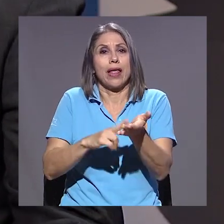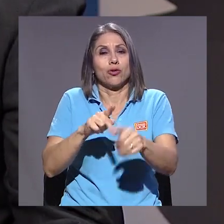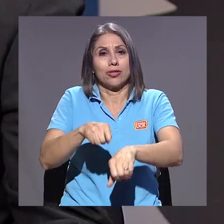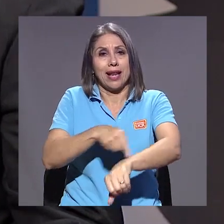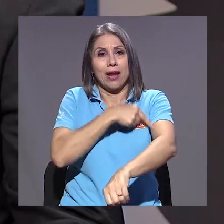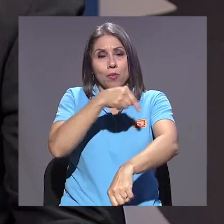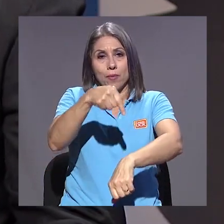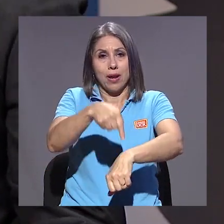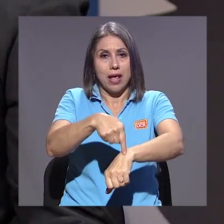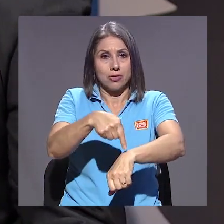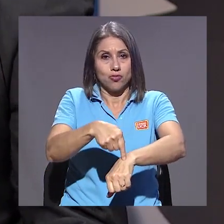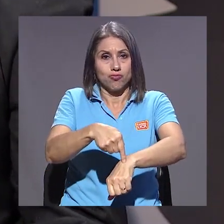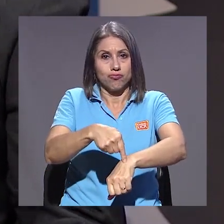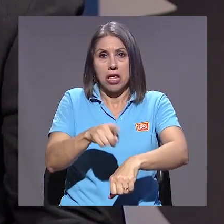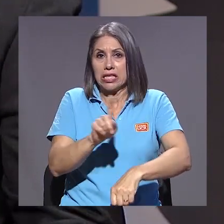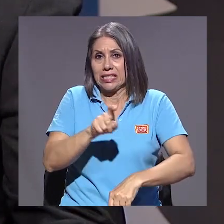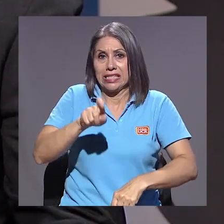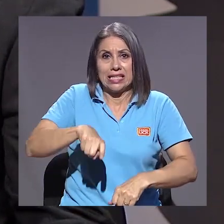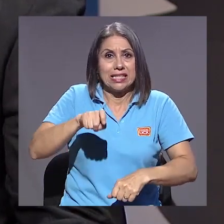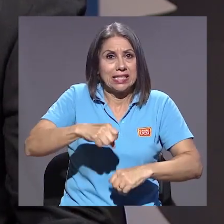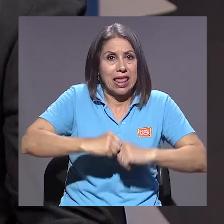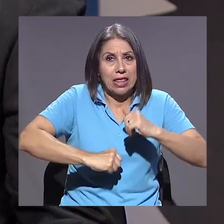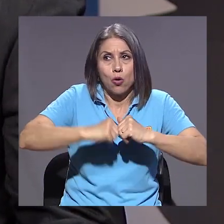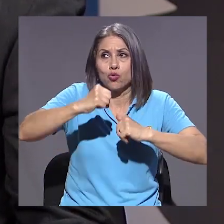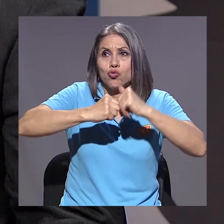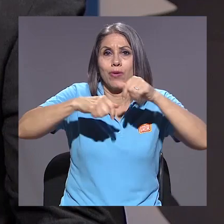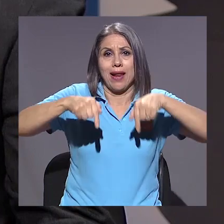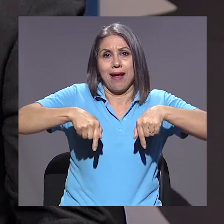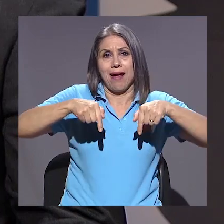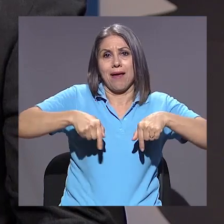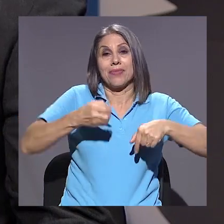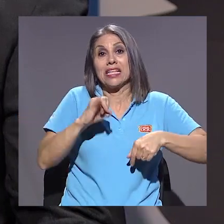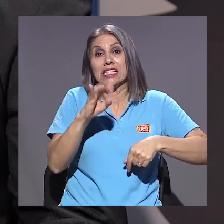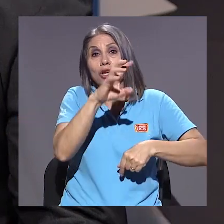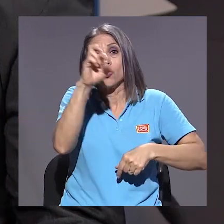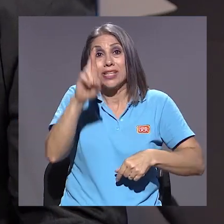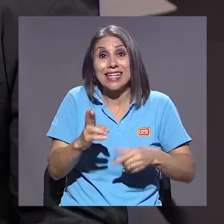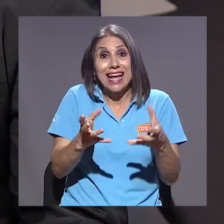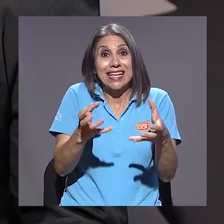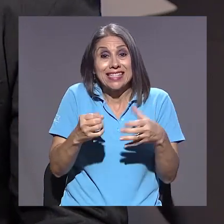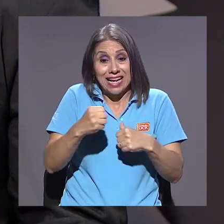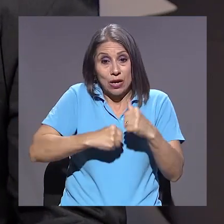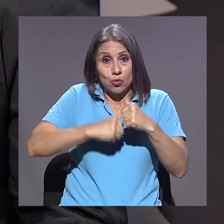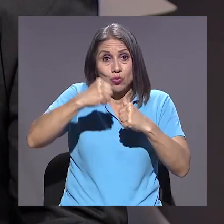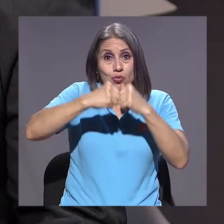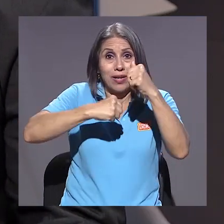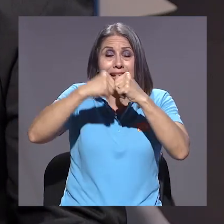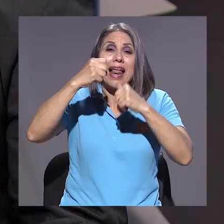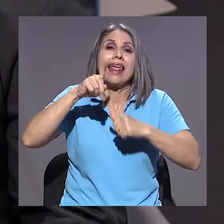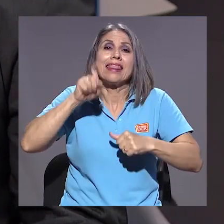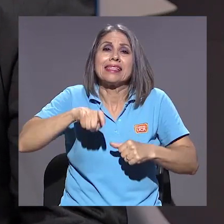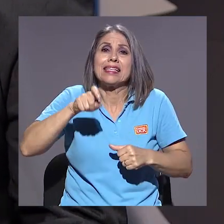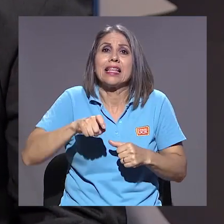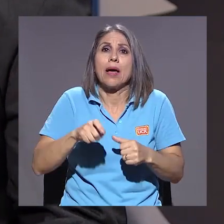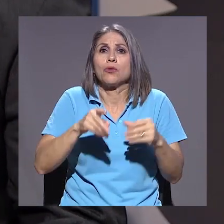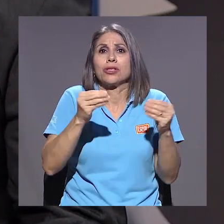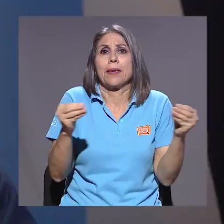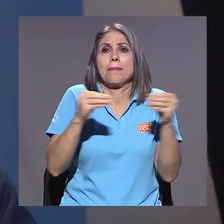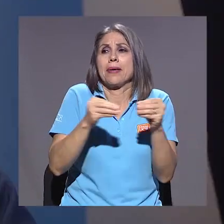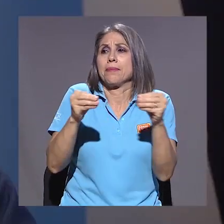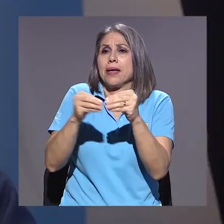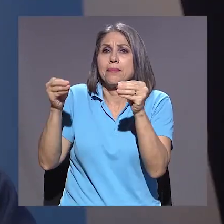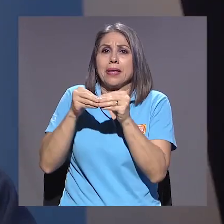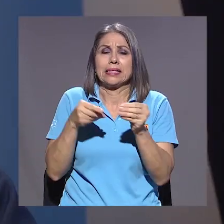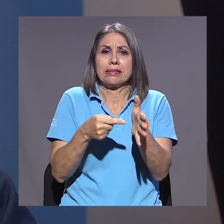plazo, y sin necesidad de construir esas plantas acá. Si Costa Rica quisiera hacerla, tendría que crecer significativamente la demanda, lo cual no está